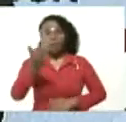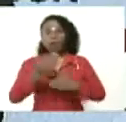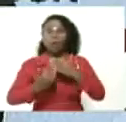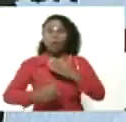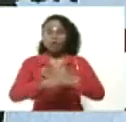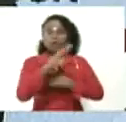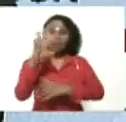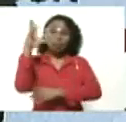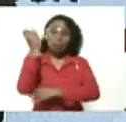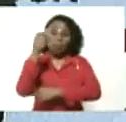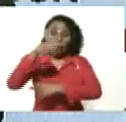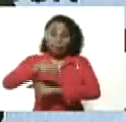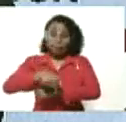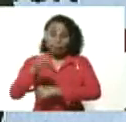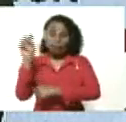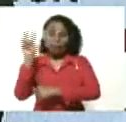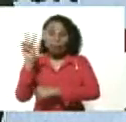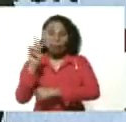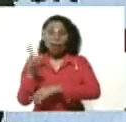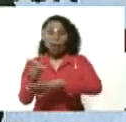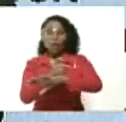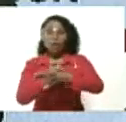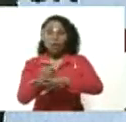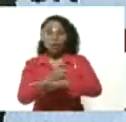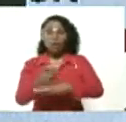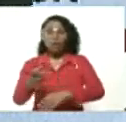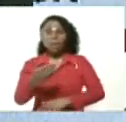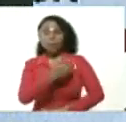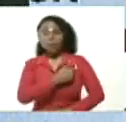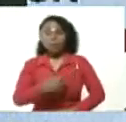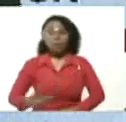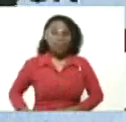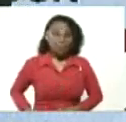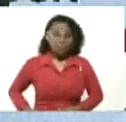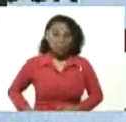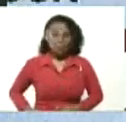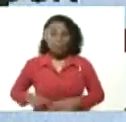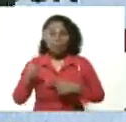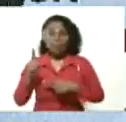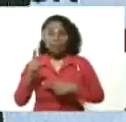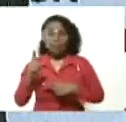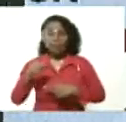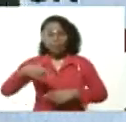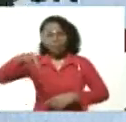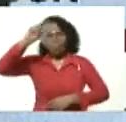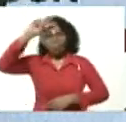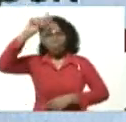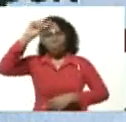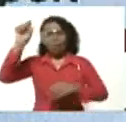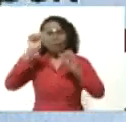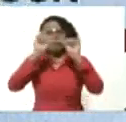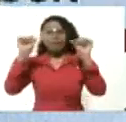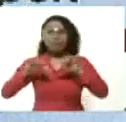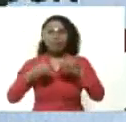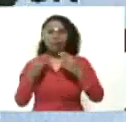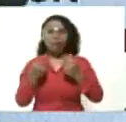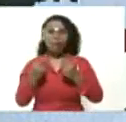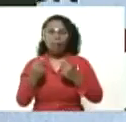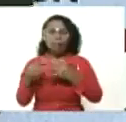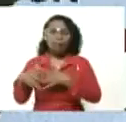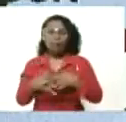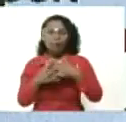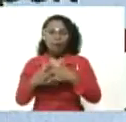logrados por los gobiernos del presidente Chávez. Y fue la codicia y la estupidez del sistema económico norteamericano, con las